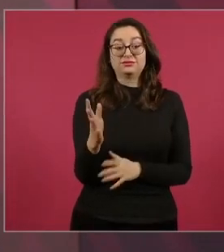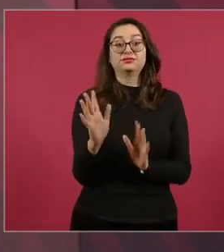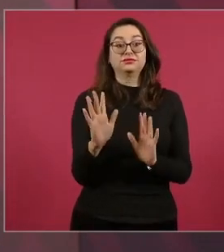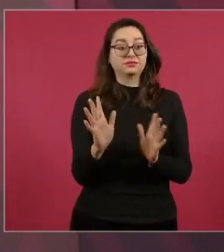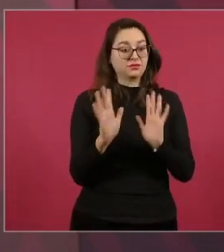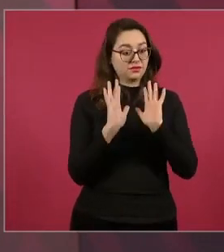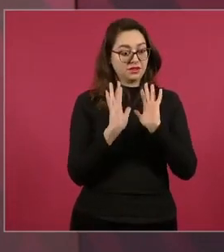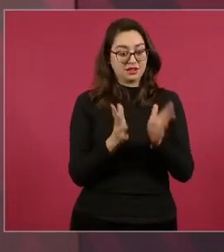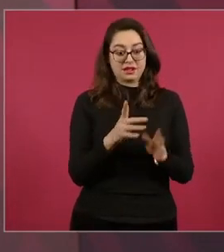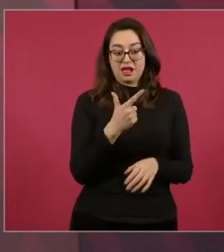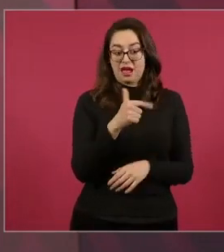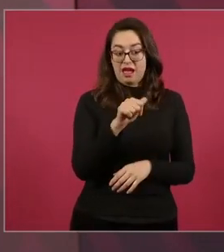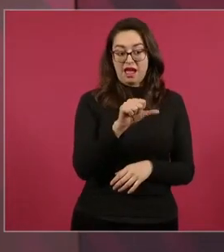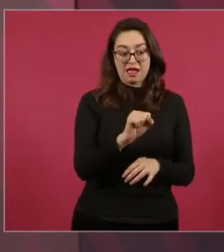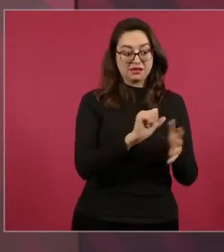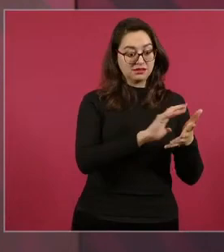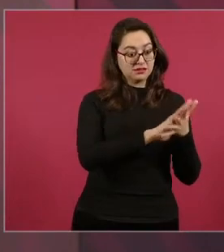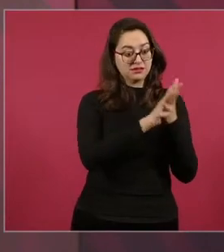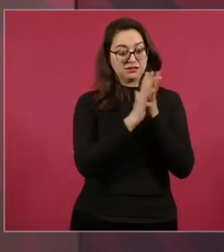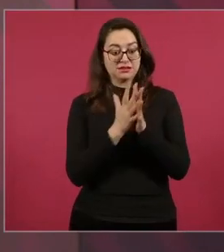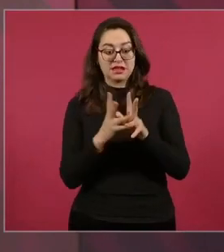exportar gas.